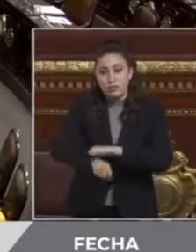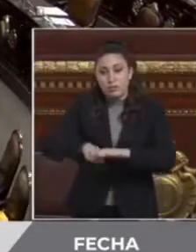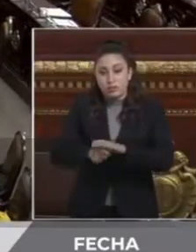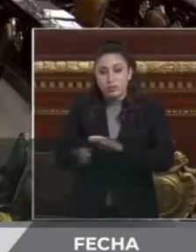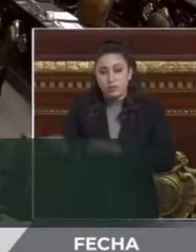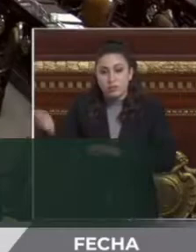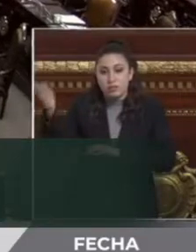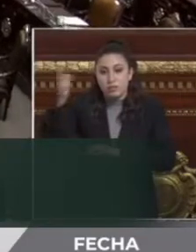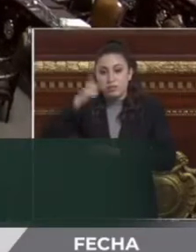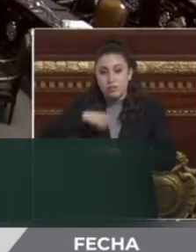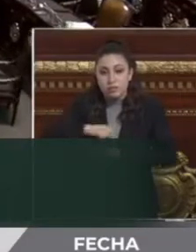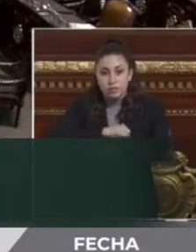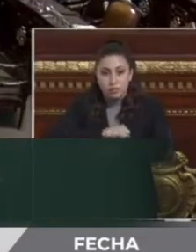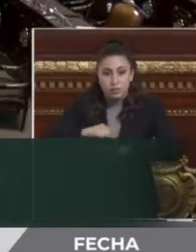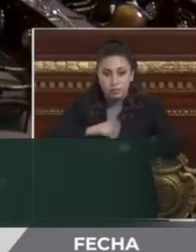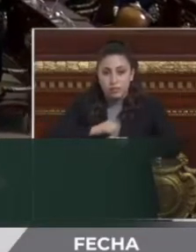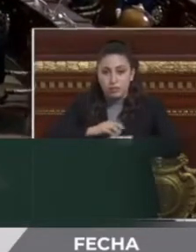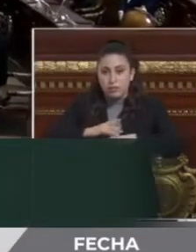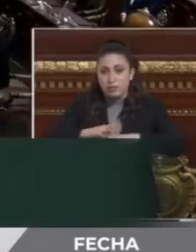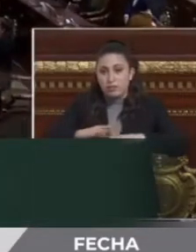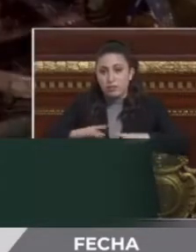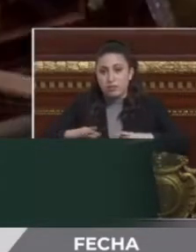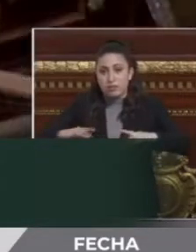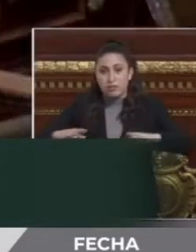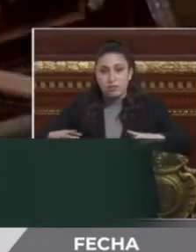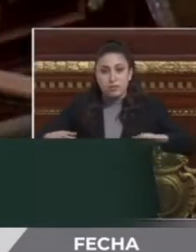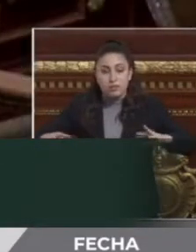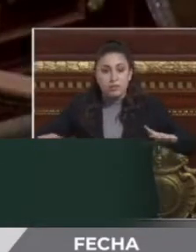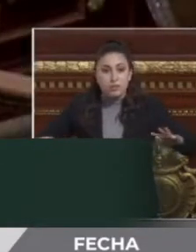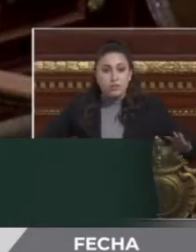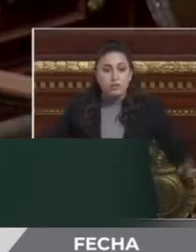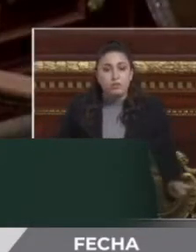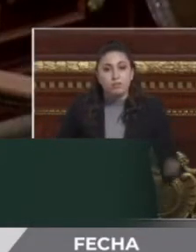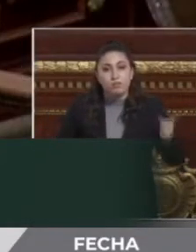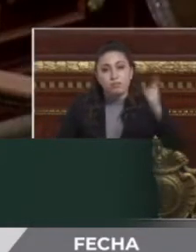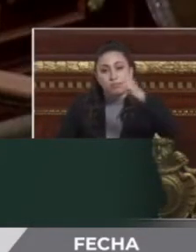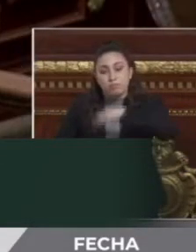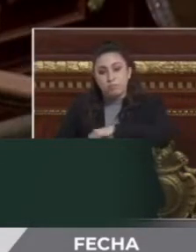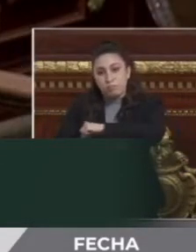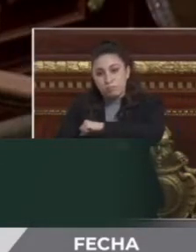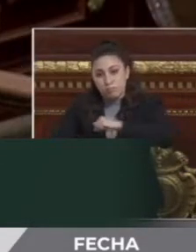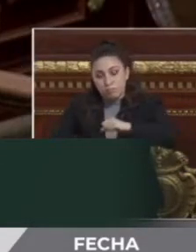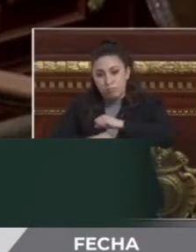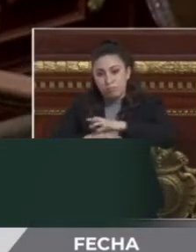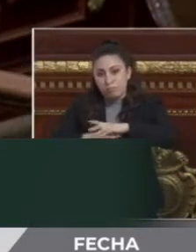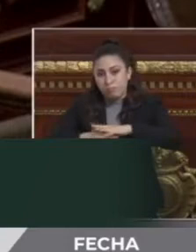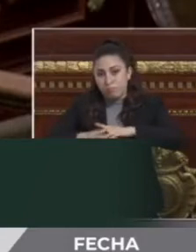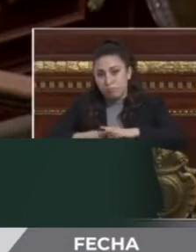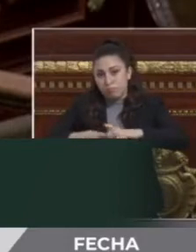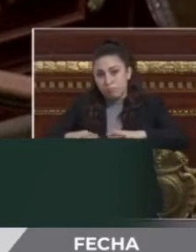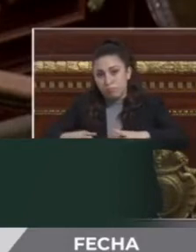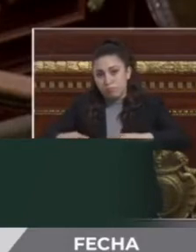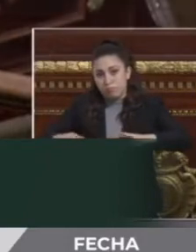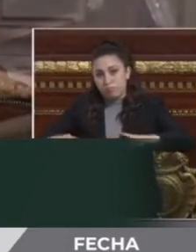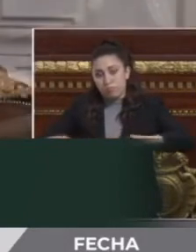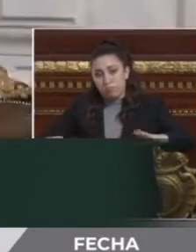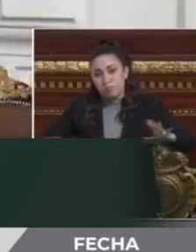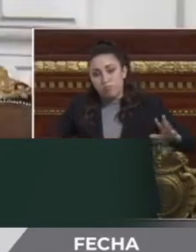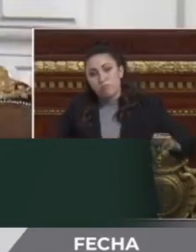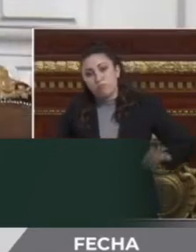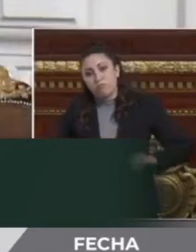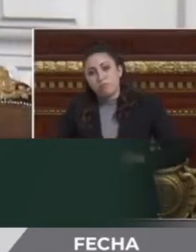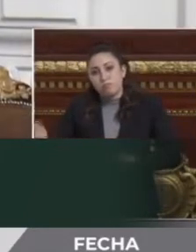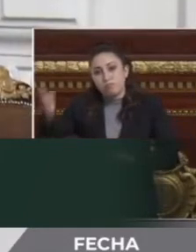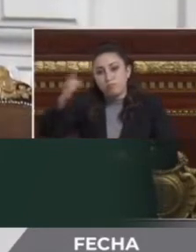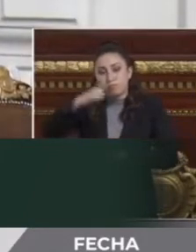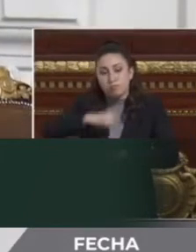La Comisión Permanente del Congreso de la Ciudad de México clausuró el primer periodo de receso este miércoles, con lo que se da paso al periodo ordinario a partir